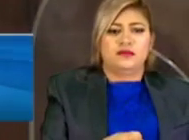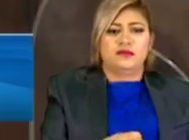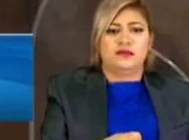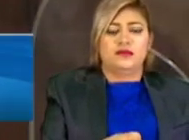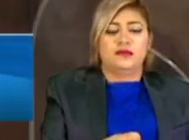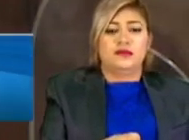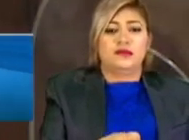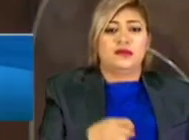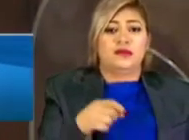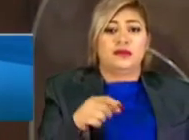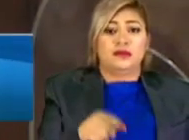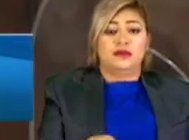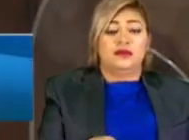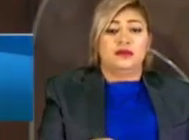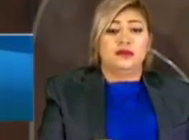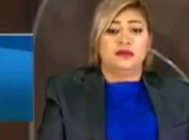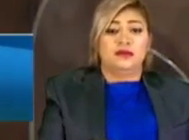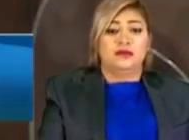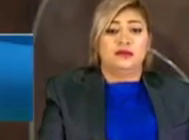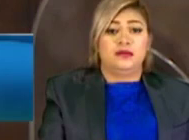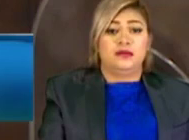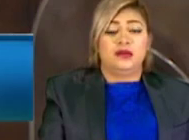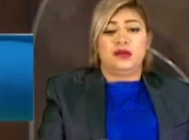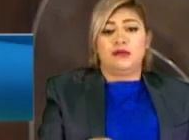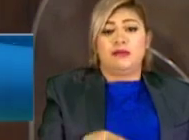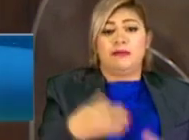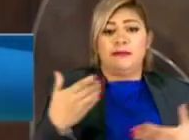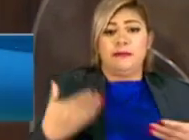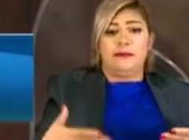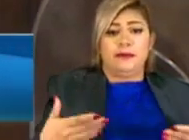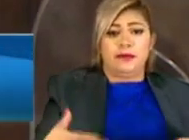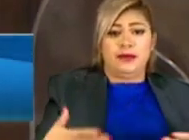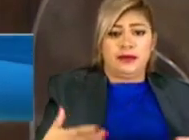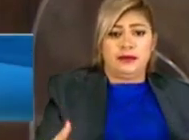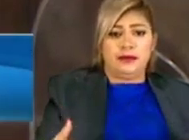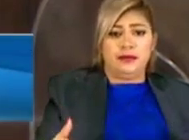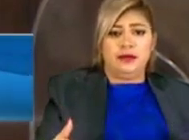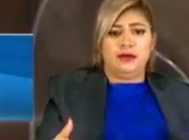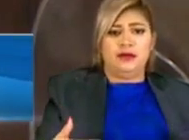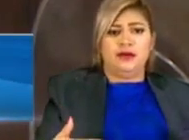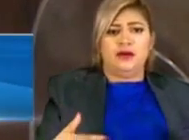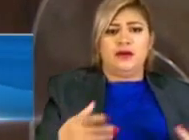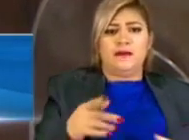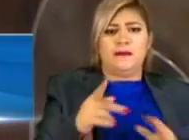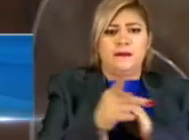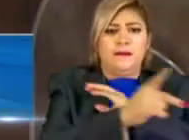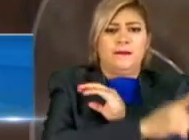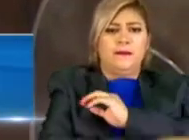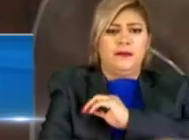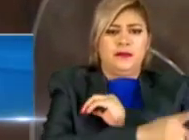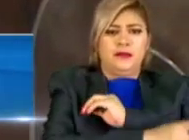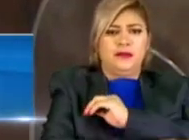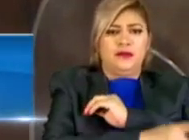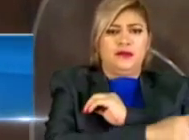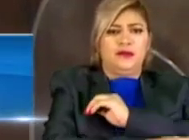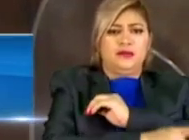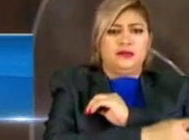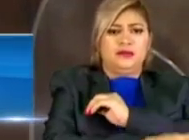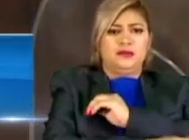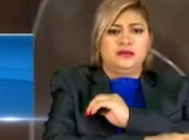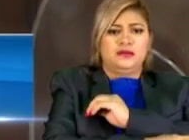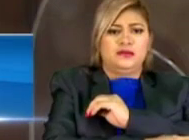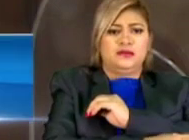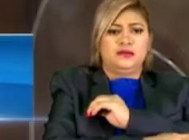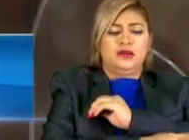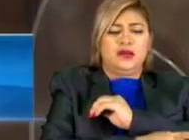Este evento posicionará a Panamá como uno de los países más pujantes y competitivos